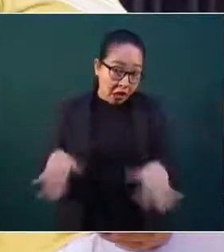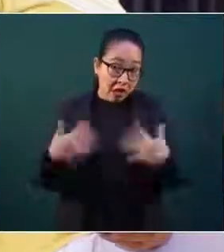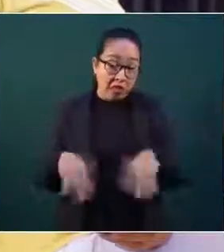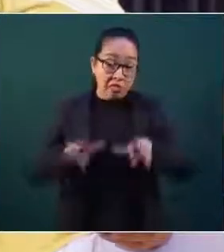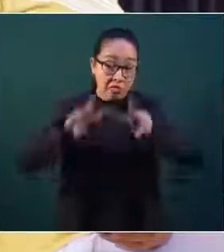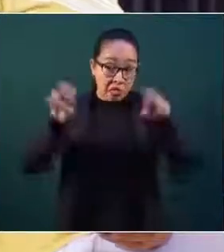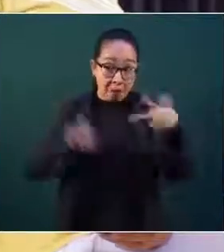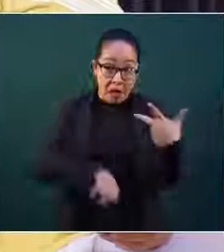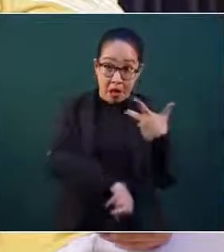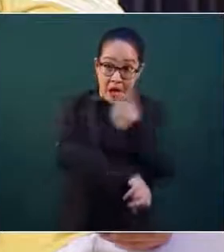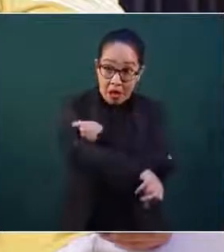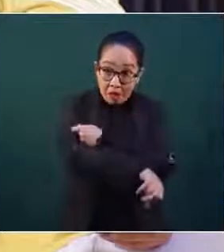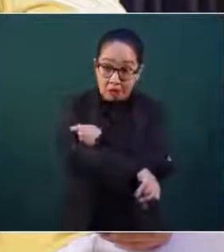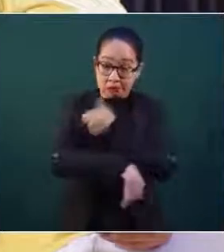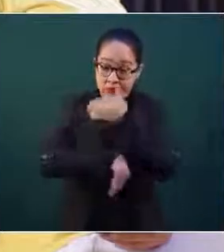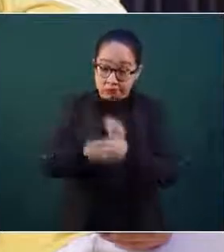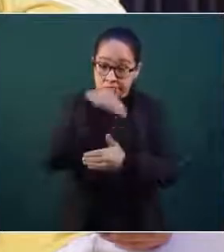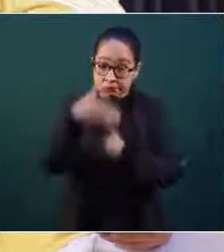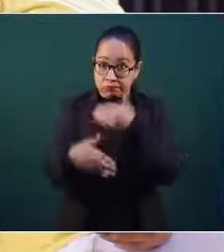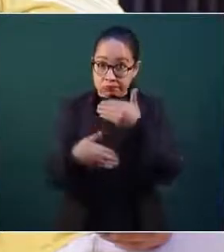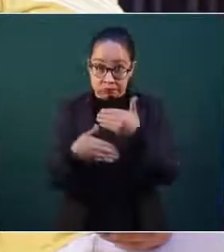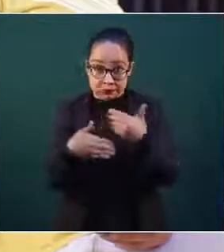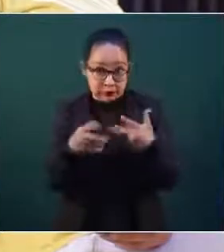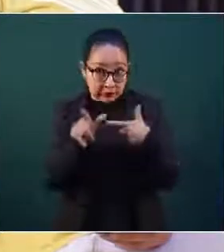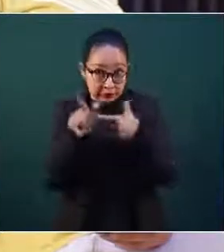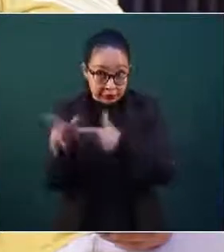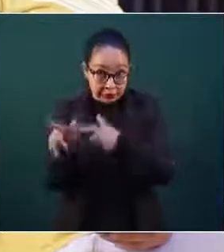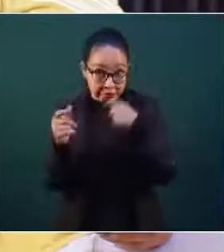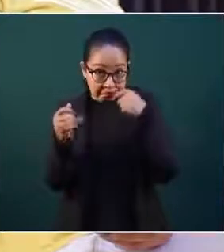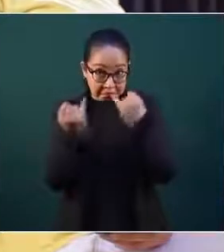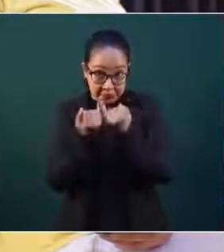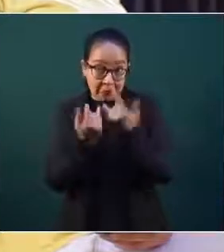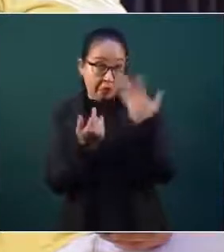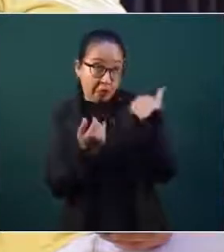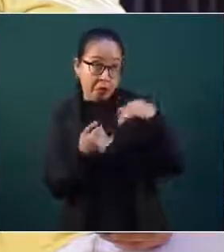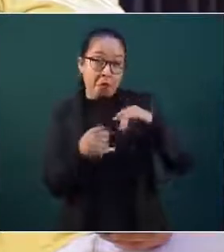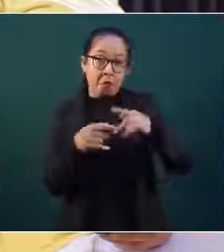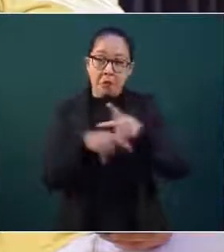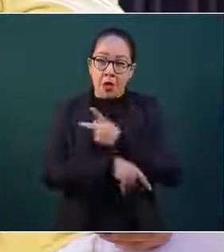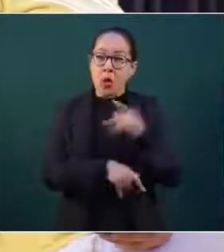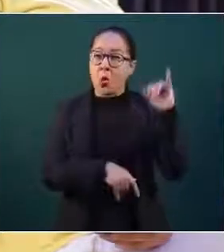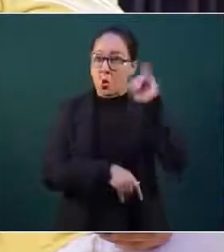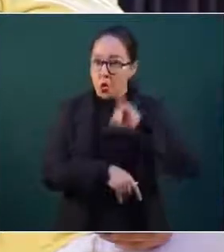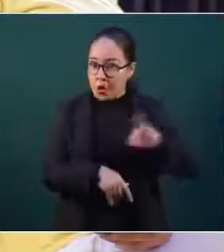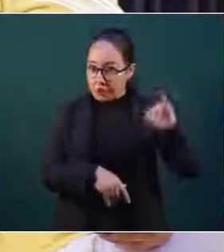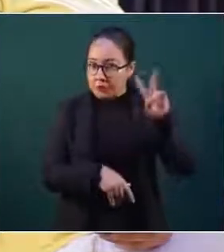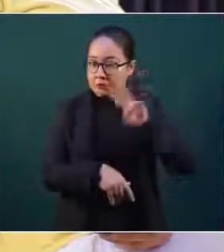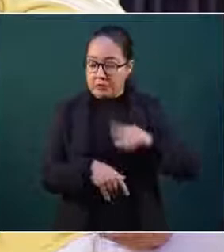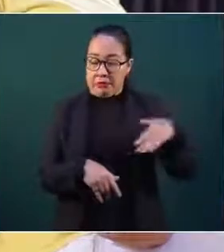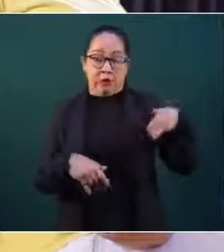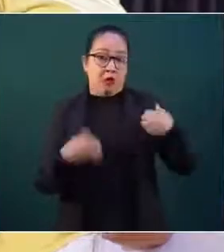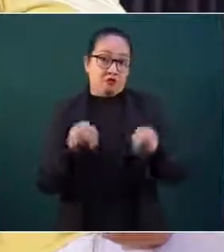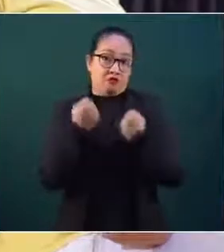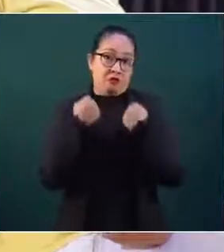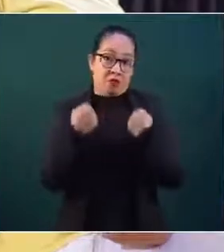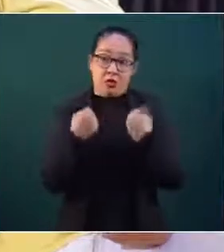tema de vacunas, y si van a seguir con ese ritmo que veíamos por ahí del jueves, del viernes, donde han aumentado de una manera considerable la